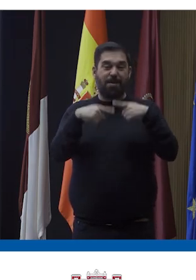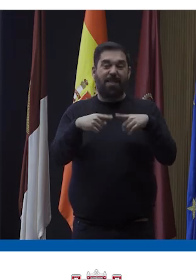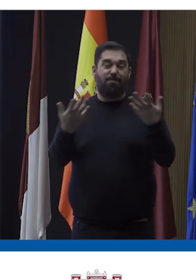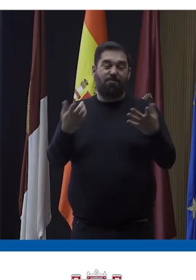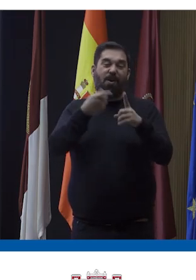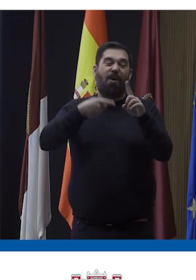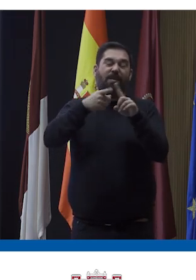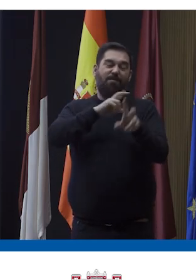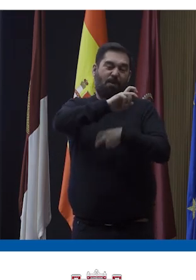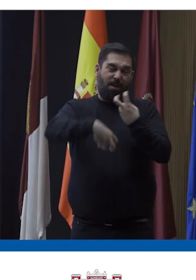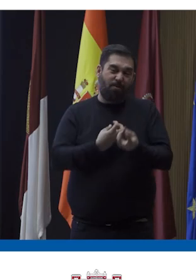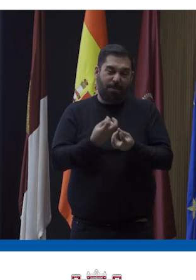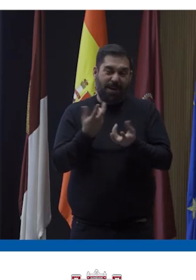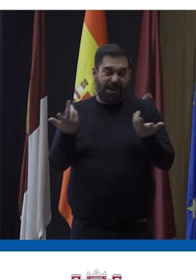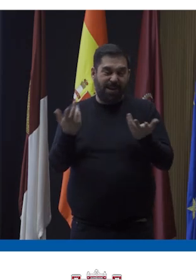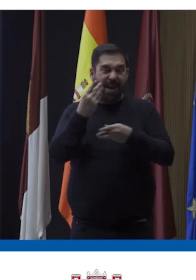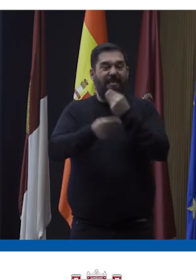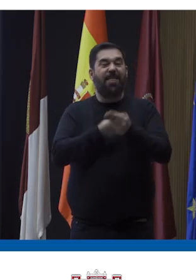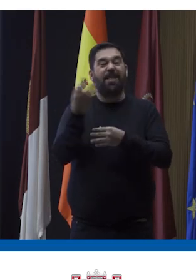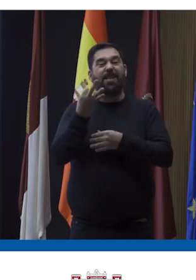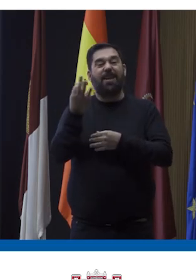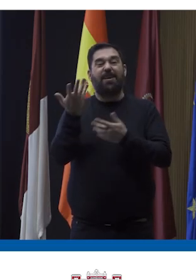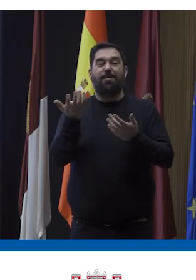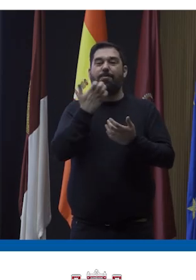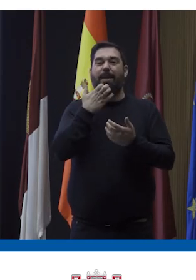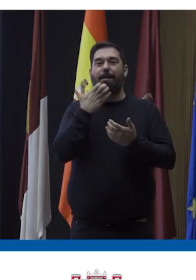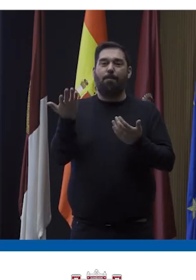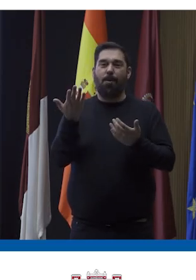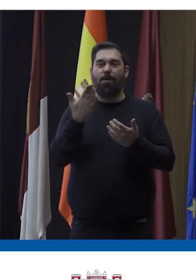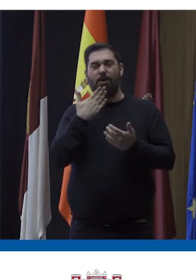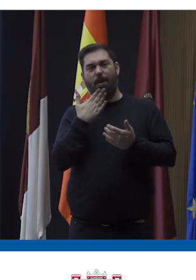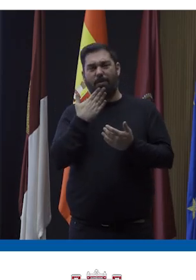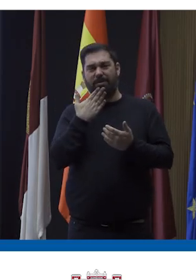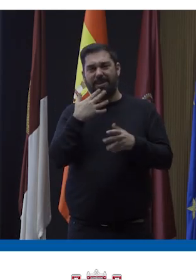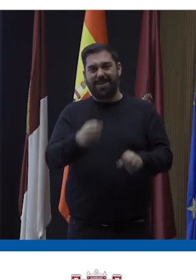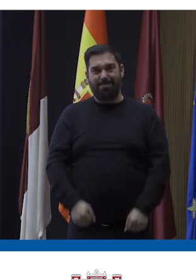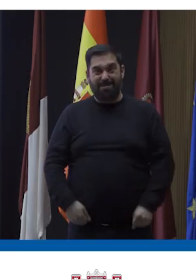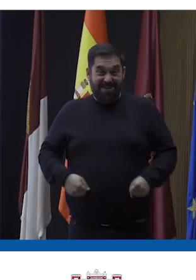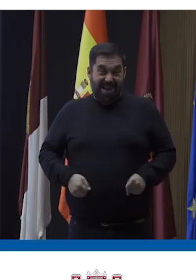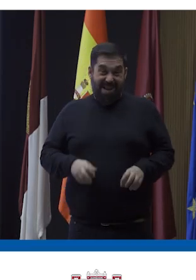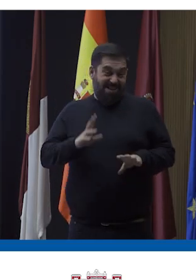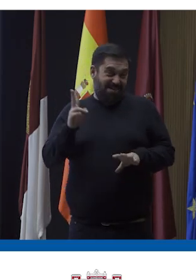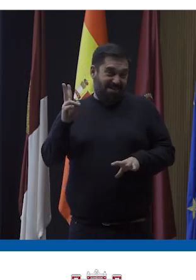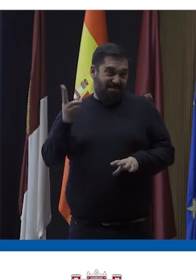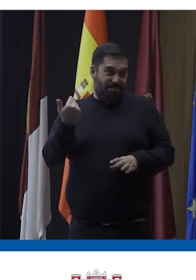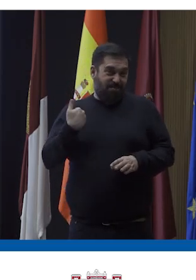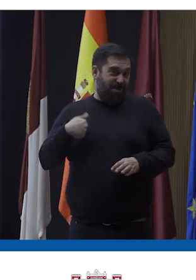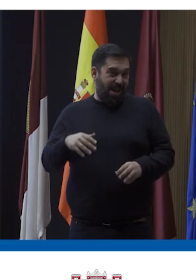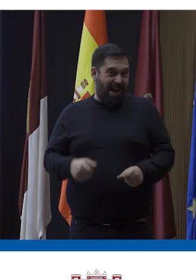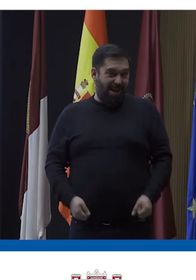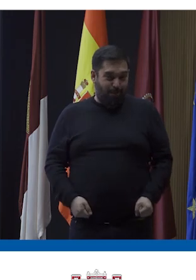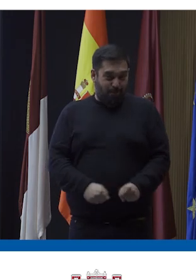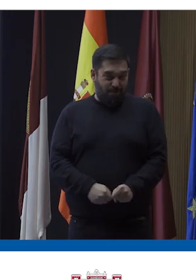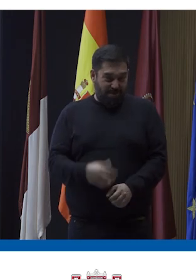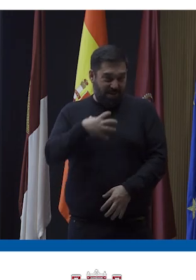como, ¿vale? Como si metiéramos, por ejemplo, un pantalón que no nos vale. Ese gesto, ¿no? O cerrar una cremallera. Ese